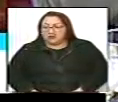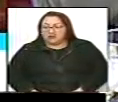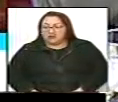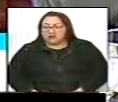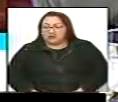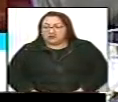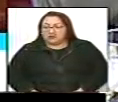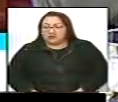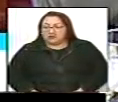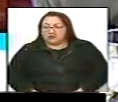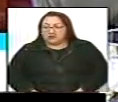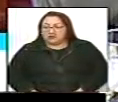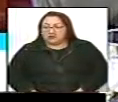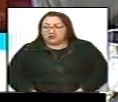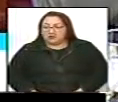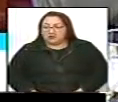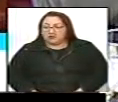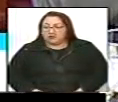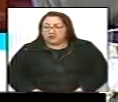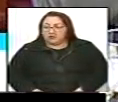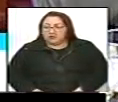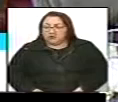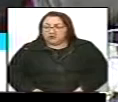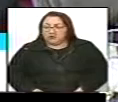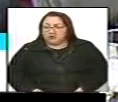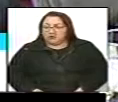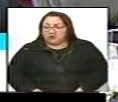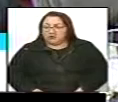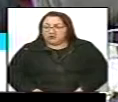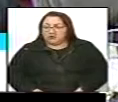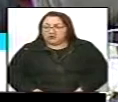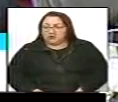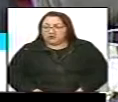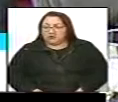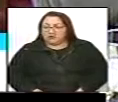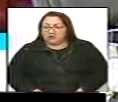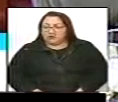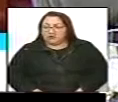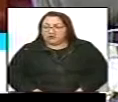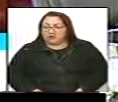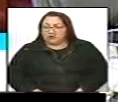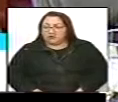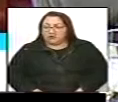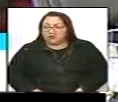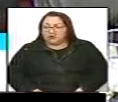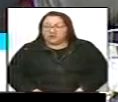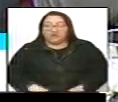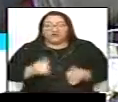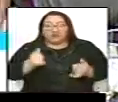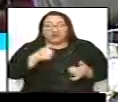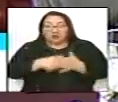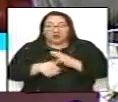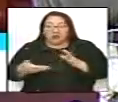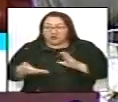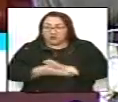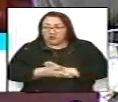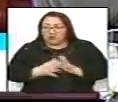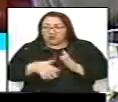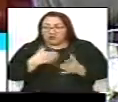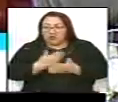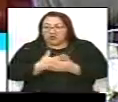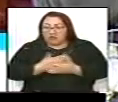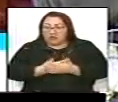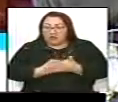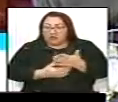condicionante, te dice que tienes que presentar nuevas pruebas. ¿Qué significa? Si el día de hoy se archiva todas estas